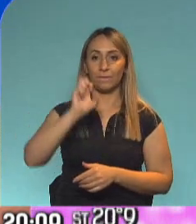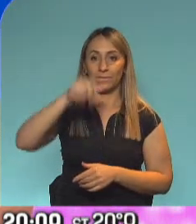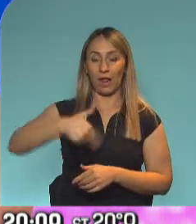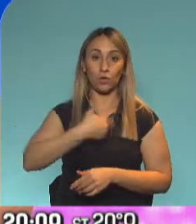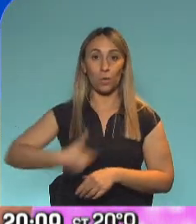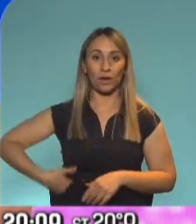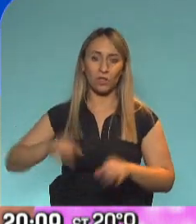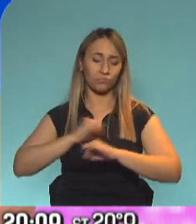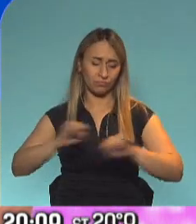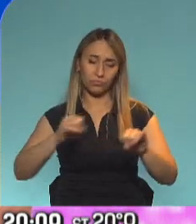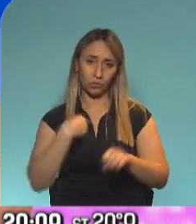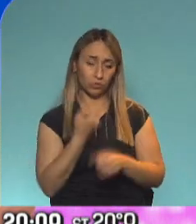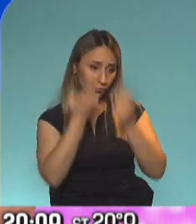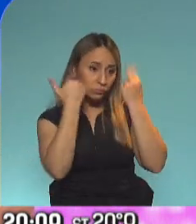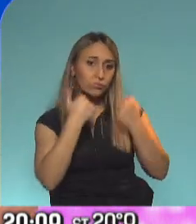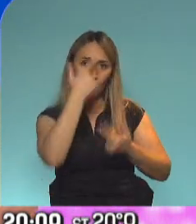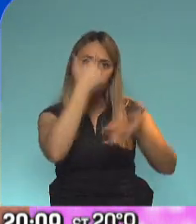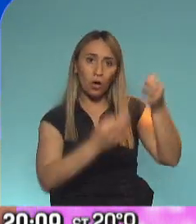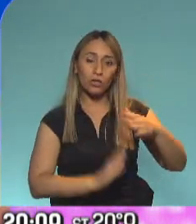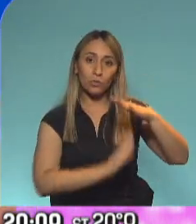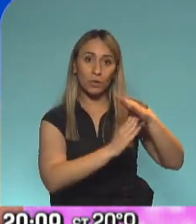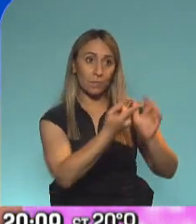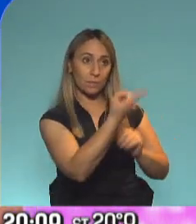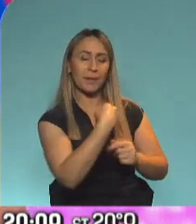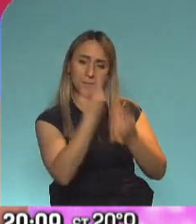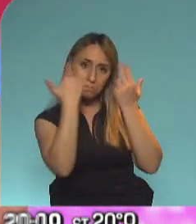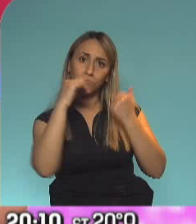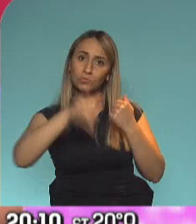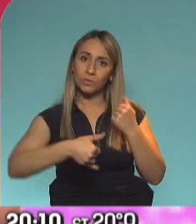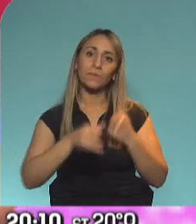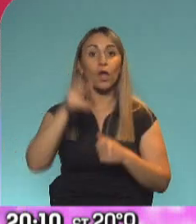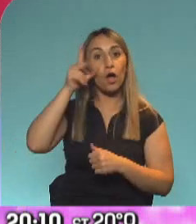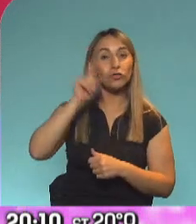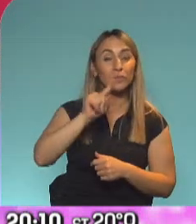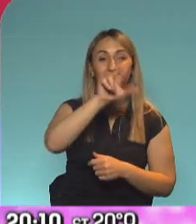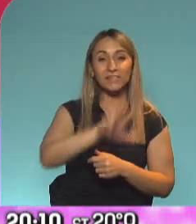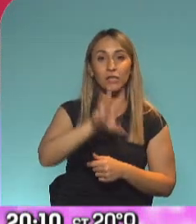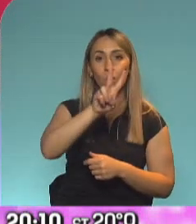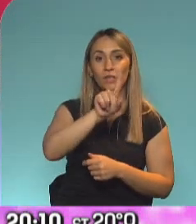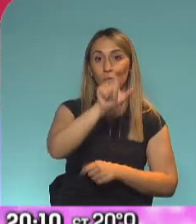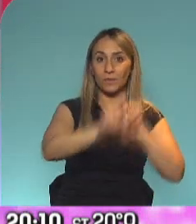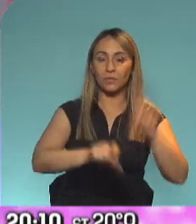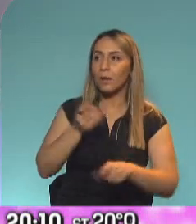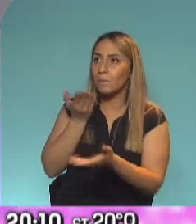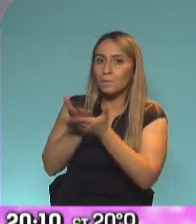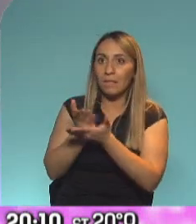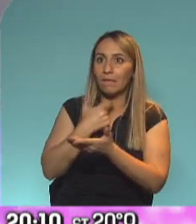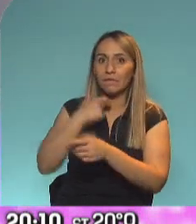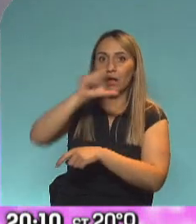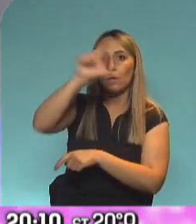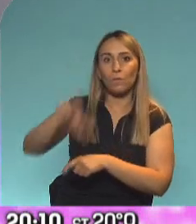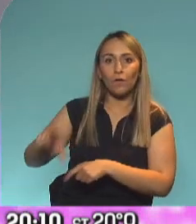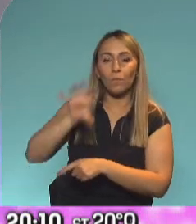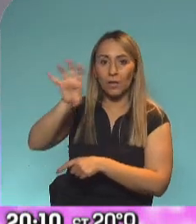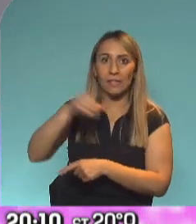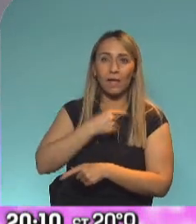decisión de la Corte Suprema, que no se van a oponer. Estamos hablando de 8.321 personas que están pidiendo el ingreso a la provincia y la